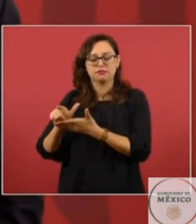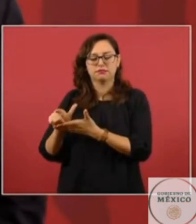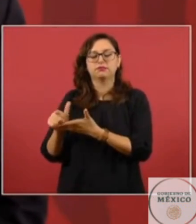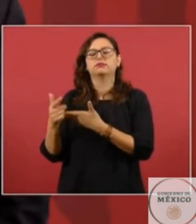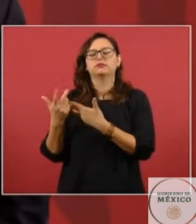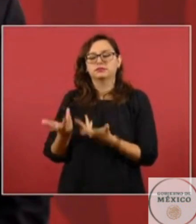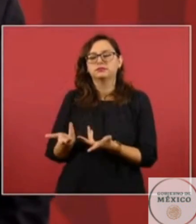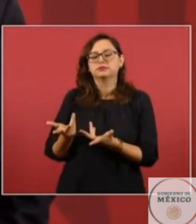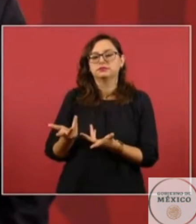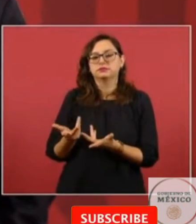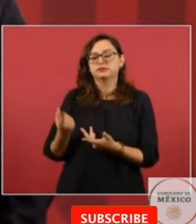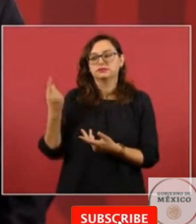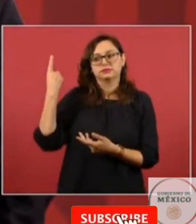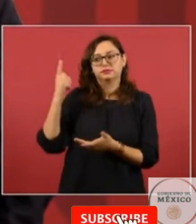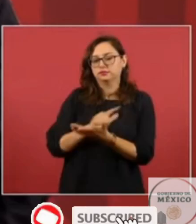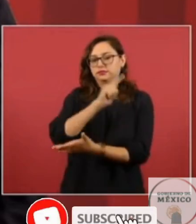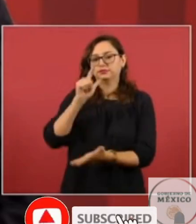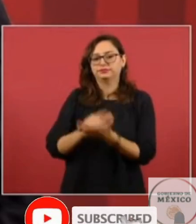el gobierno,